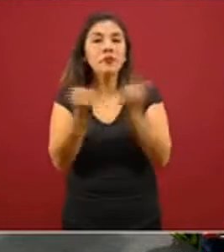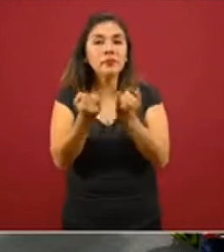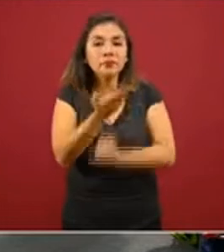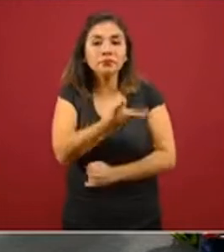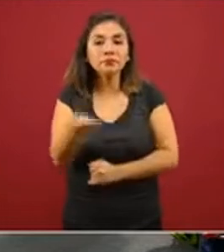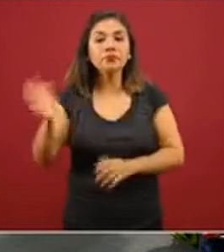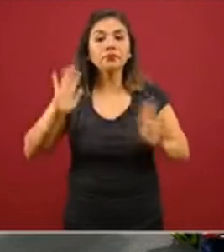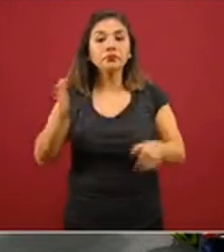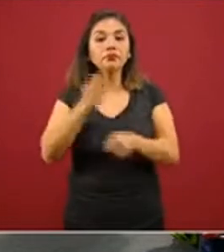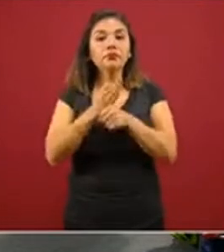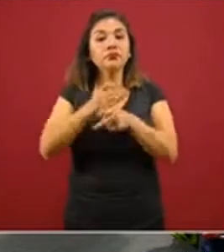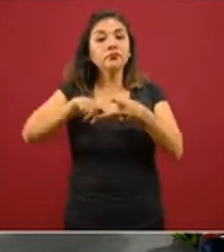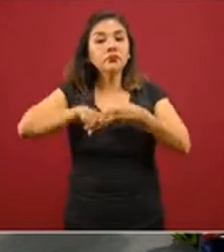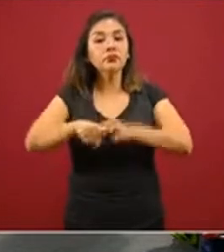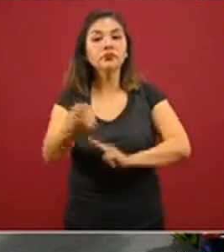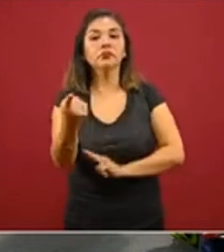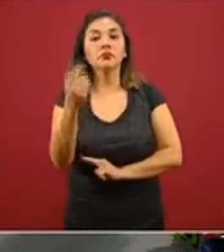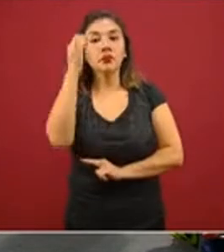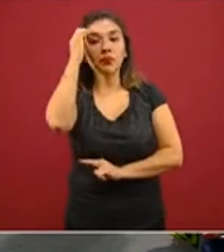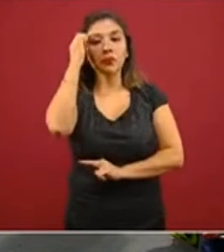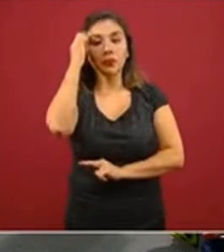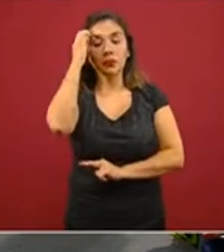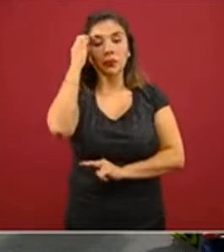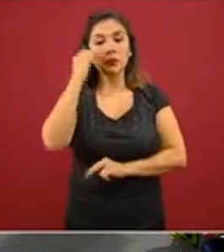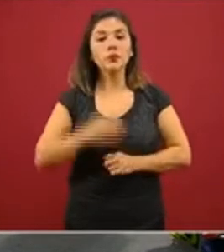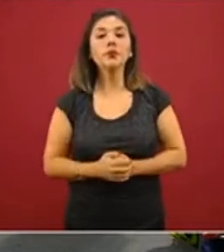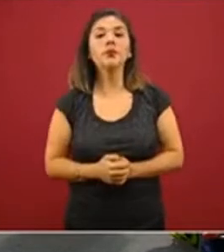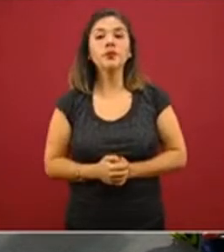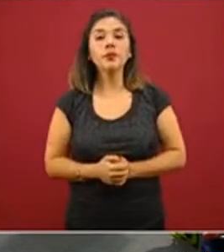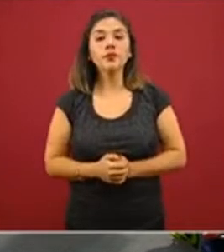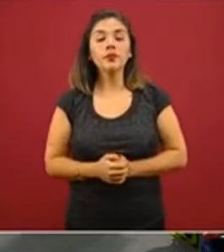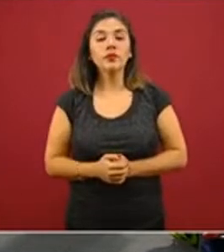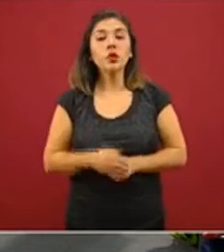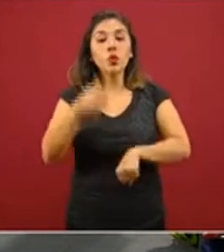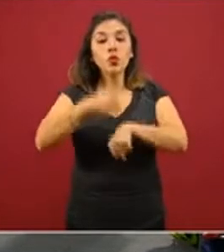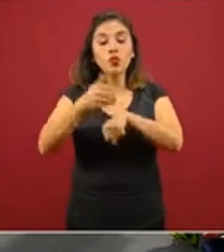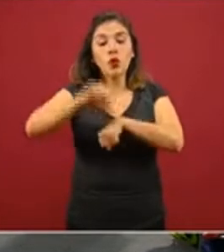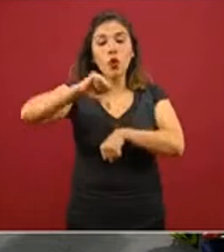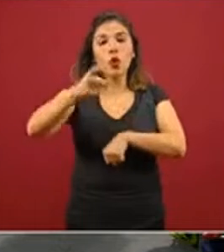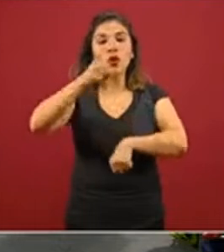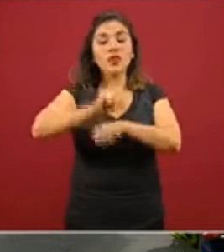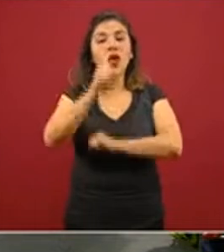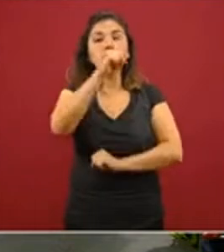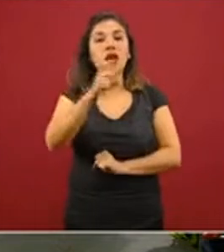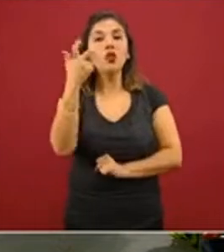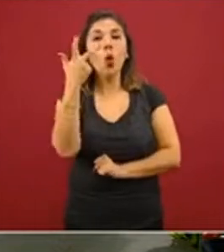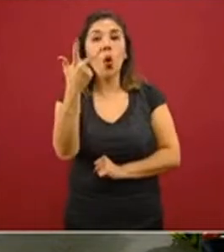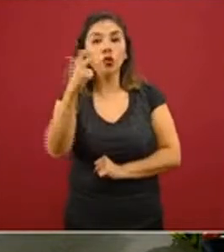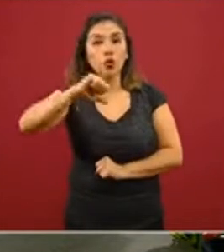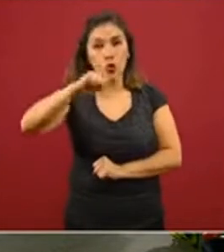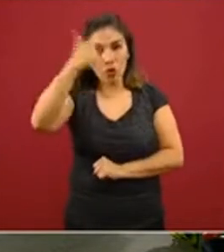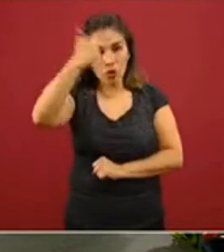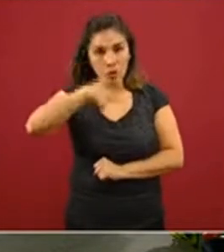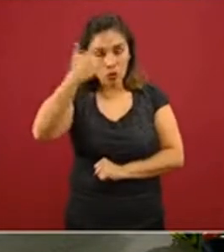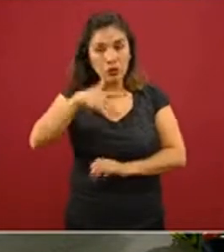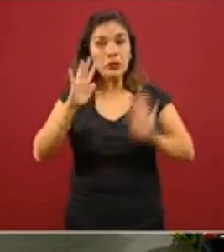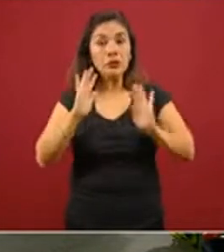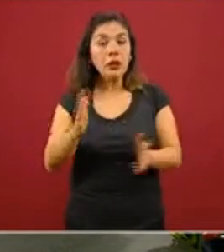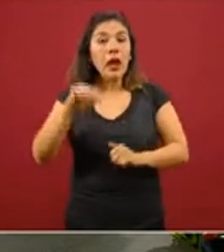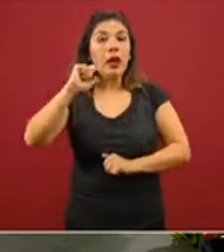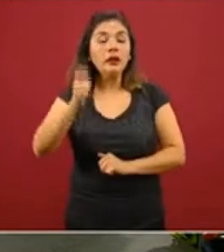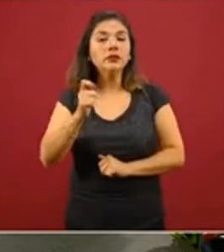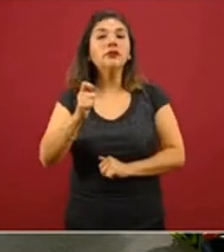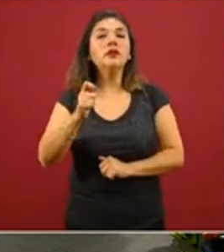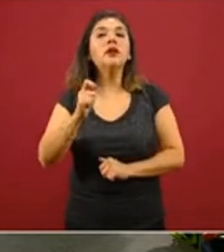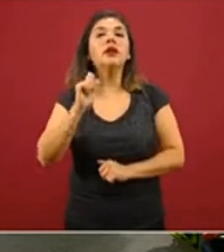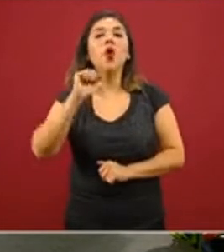Vamos a iniciar con la conferencia vespertina número 108, es la de esta noche, y estamos ya en